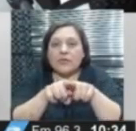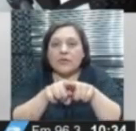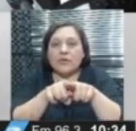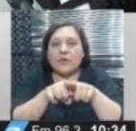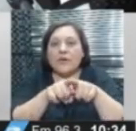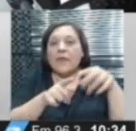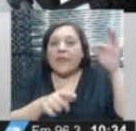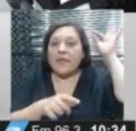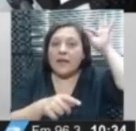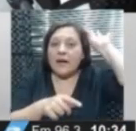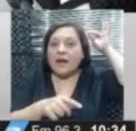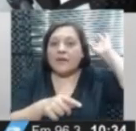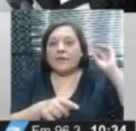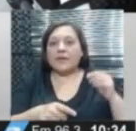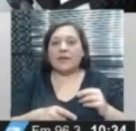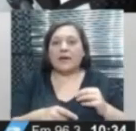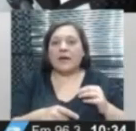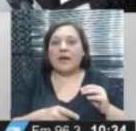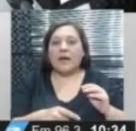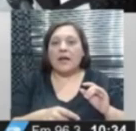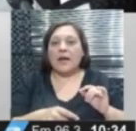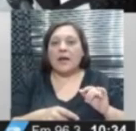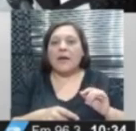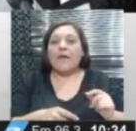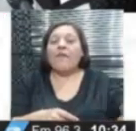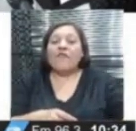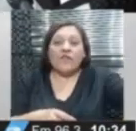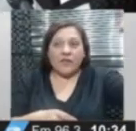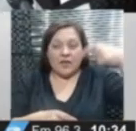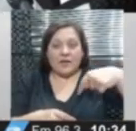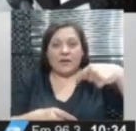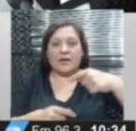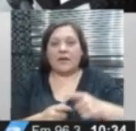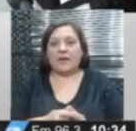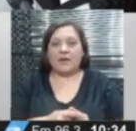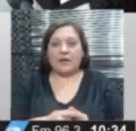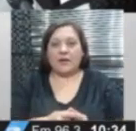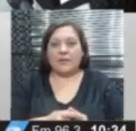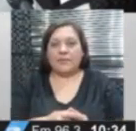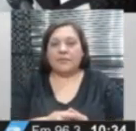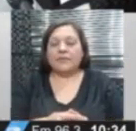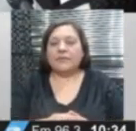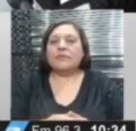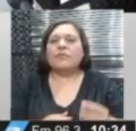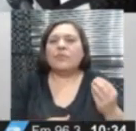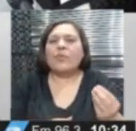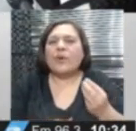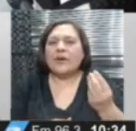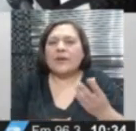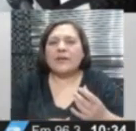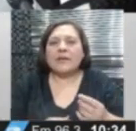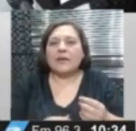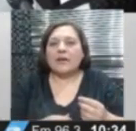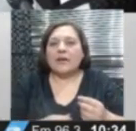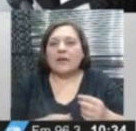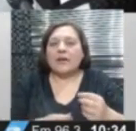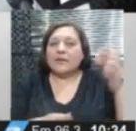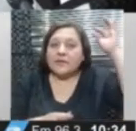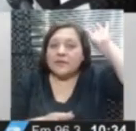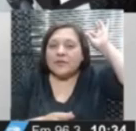de del neocolonialismo no que hoy en día vos sabes que senegal está en una en